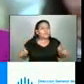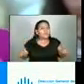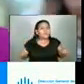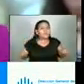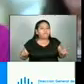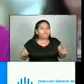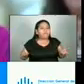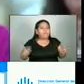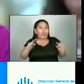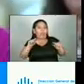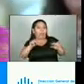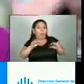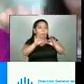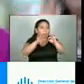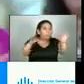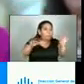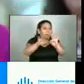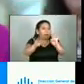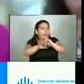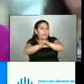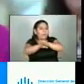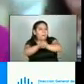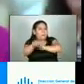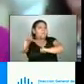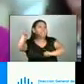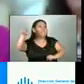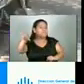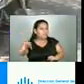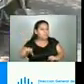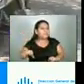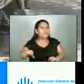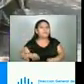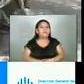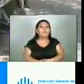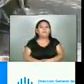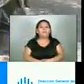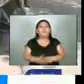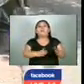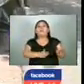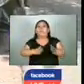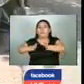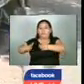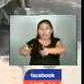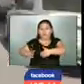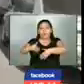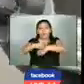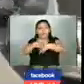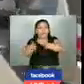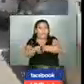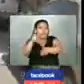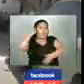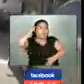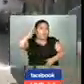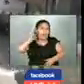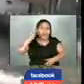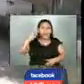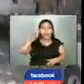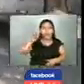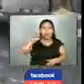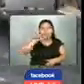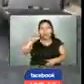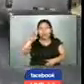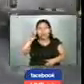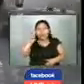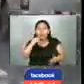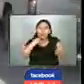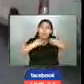de contenido malo, por supuesto. Por otro lado, el diputado Guillermo Gallego se explicó para